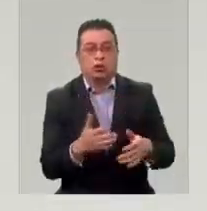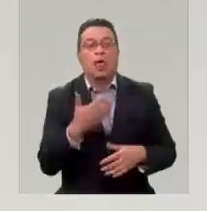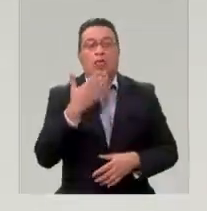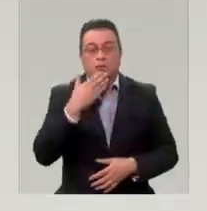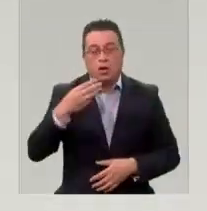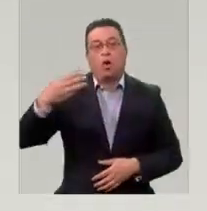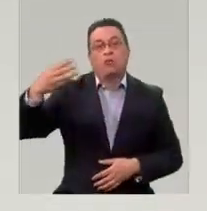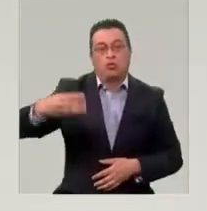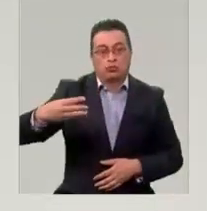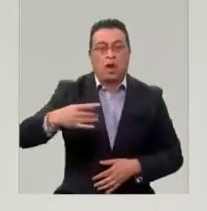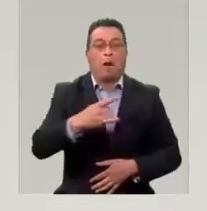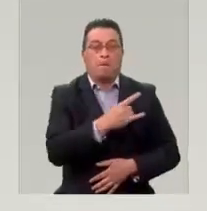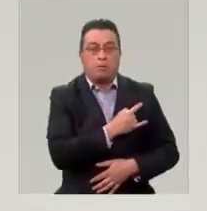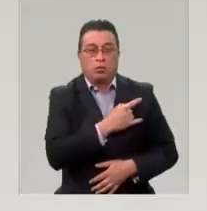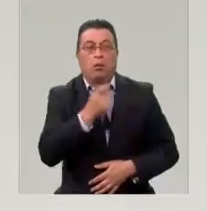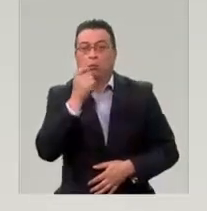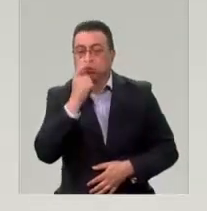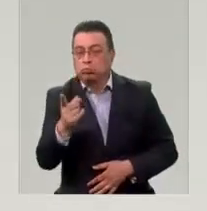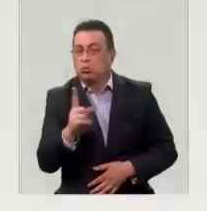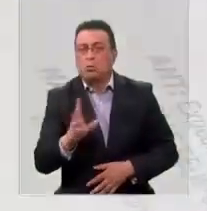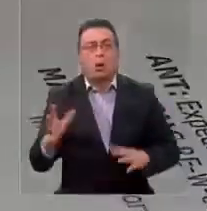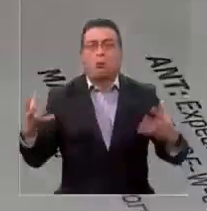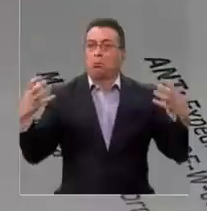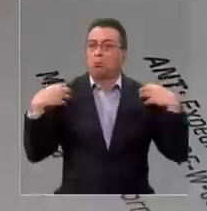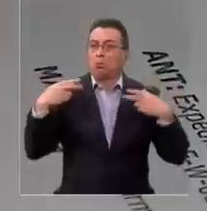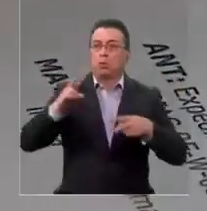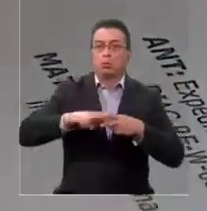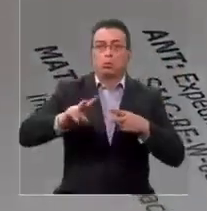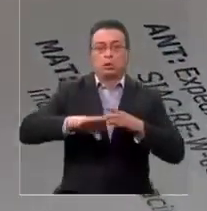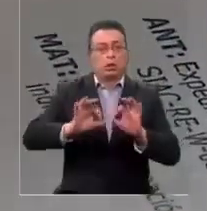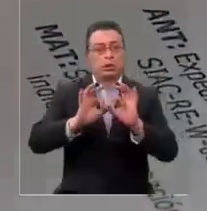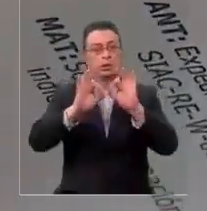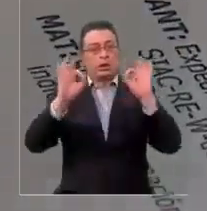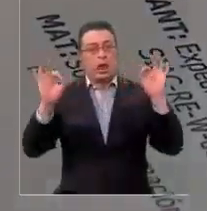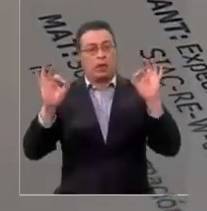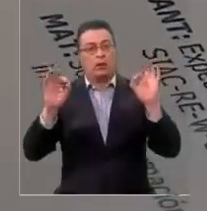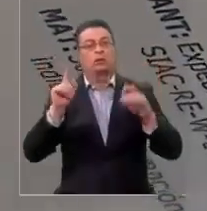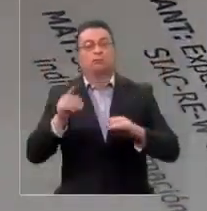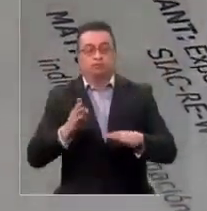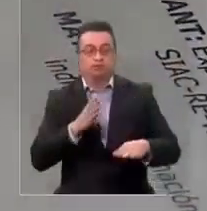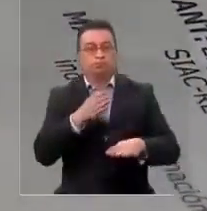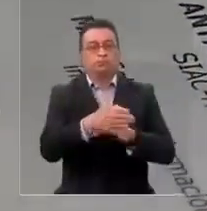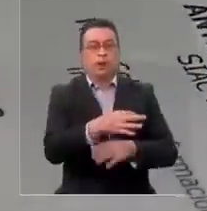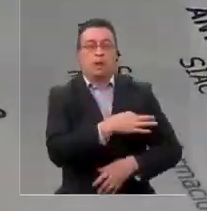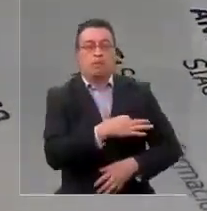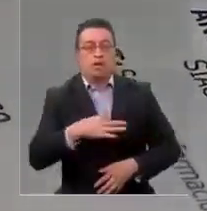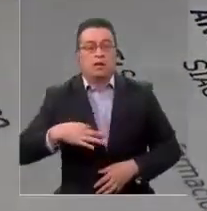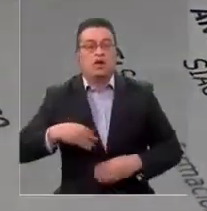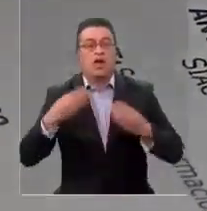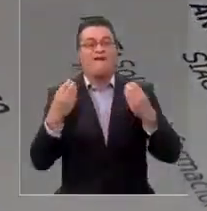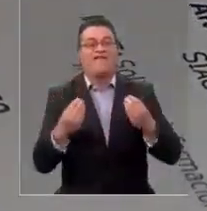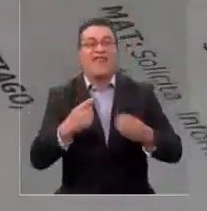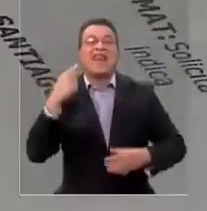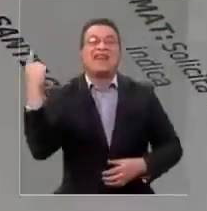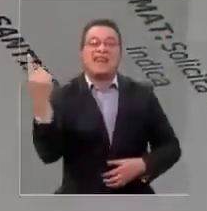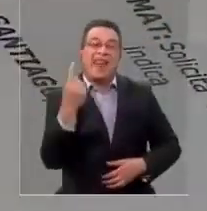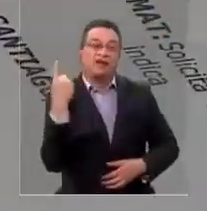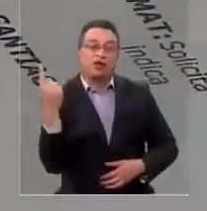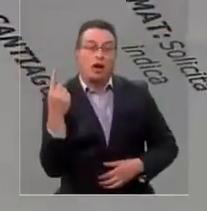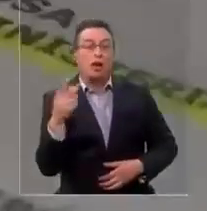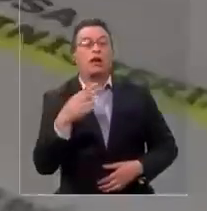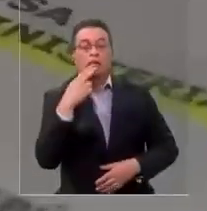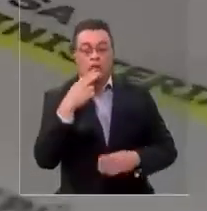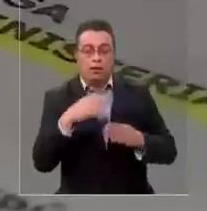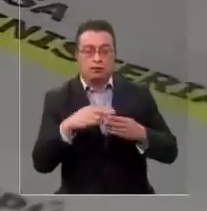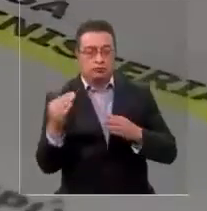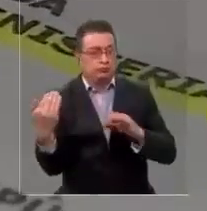la Municipalidad de Maipú, pero nadie ha solucionado el conflicto. Fue así que llegaron hasta el Ministerio de Bienes Nacionales, desde donde enviaron